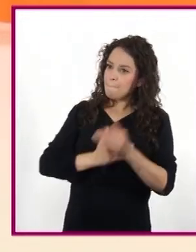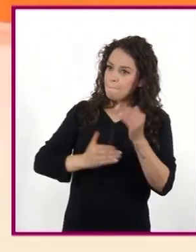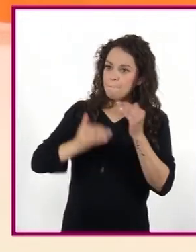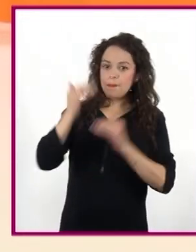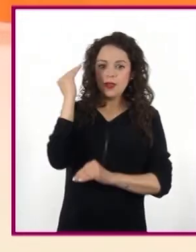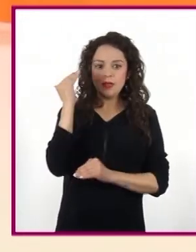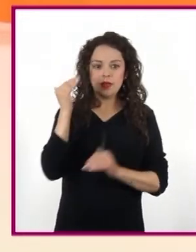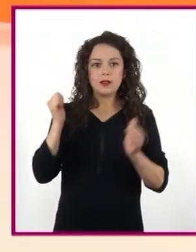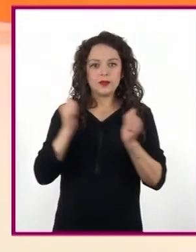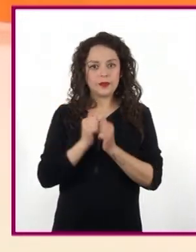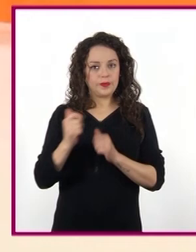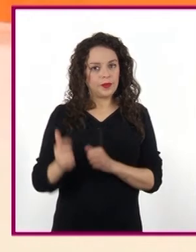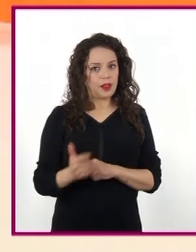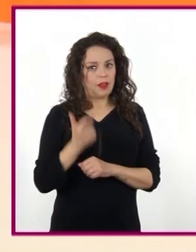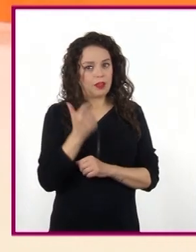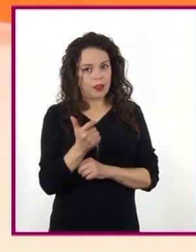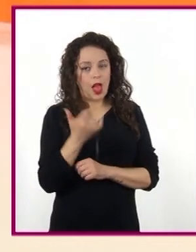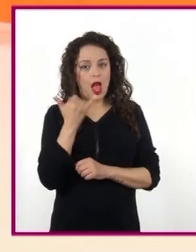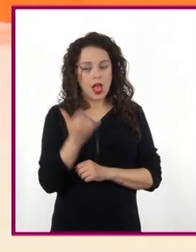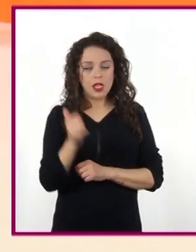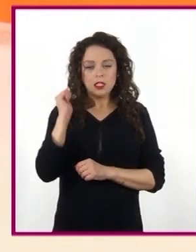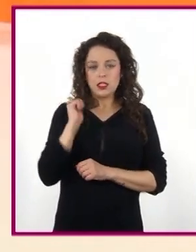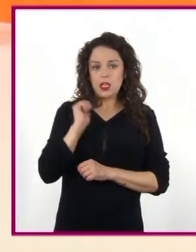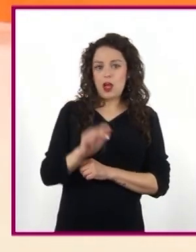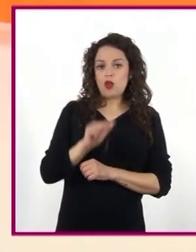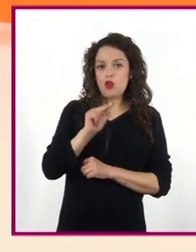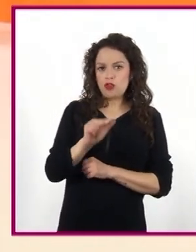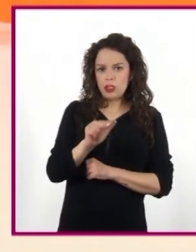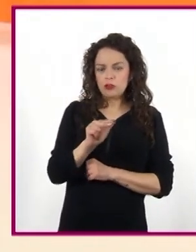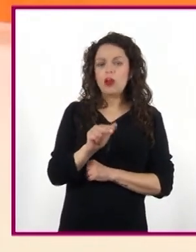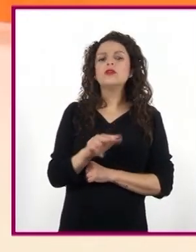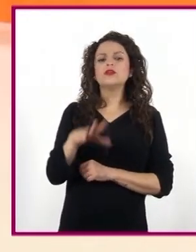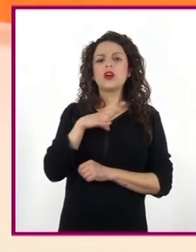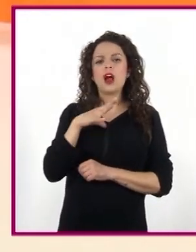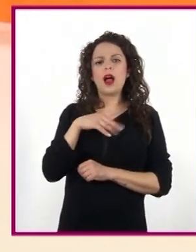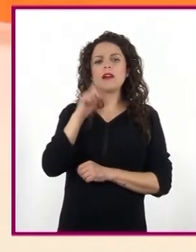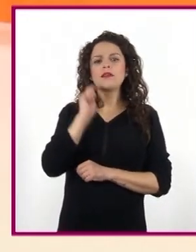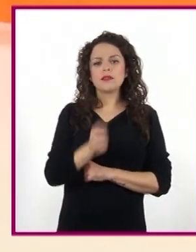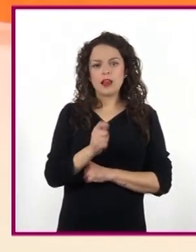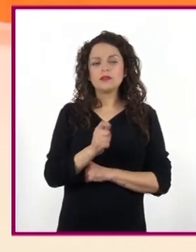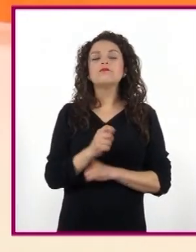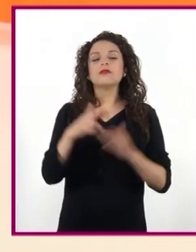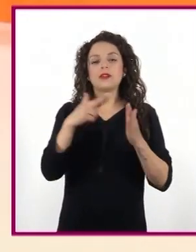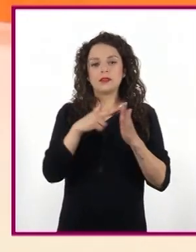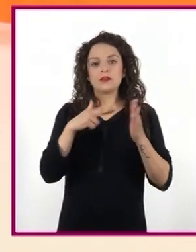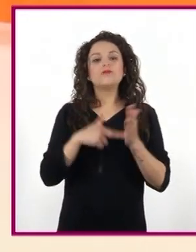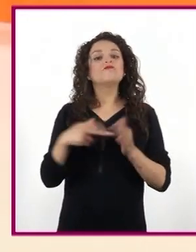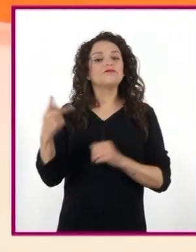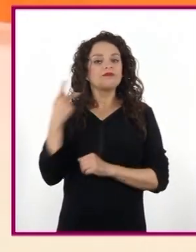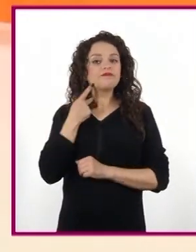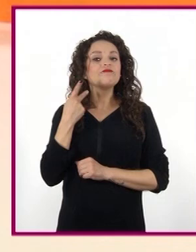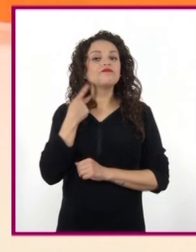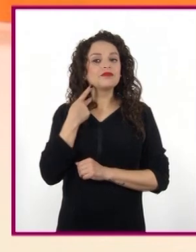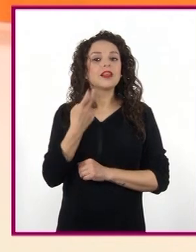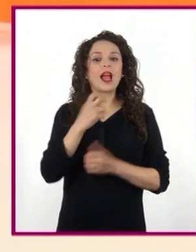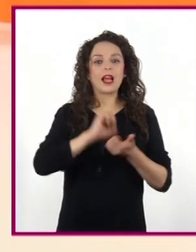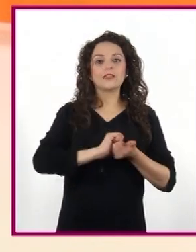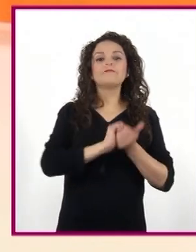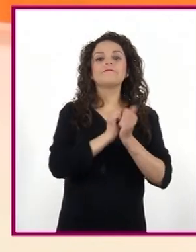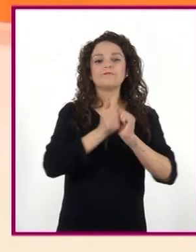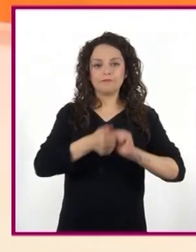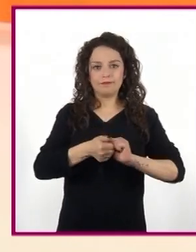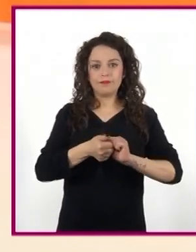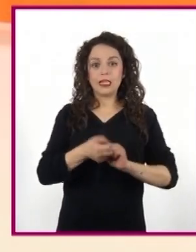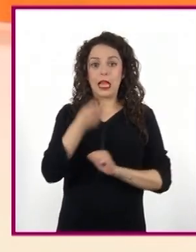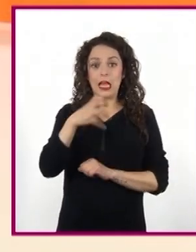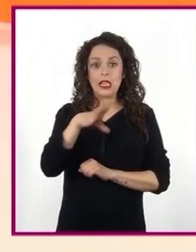en las postrimerías del siglo XVIII devino en un movimiento de reforma política. Lo anterior provocó